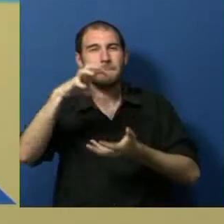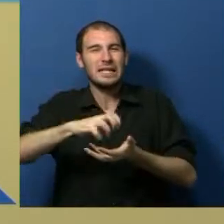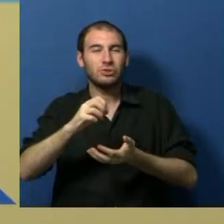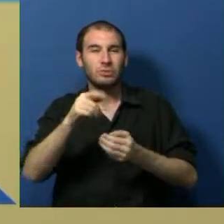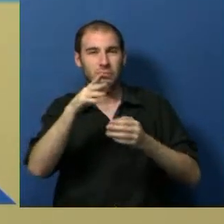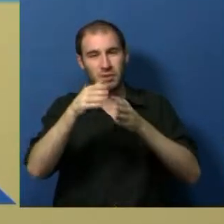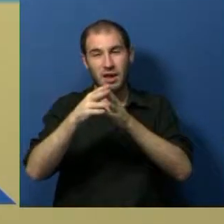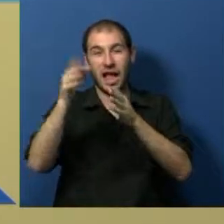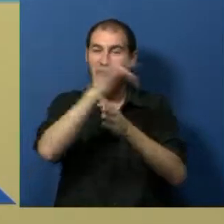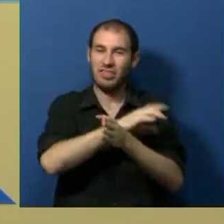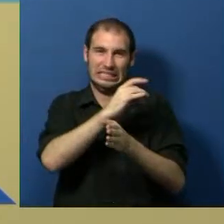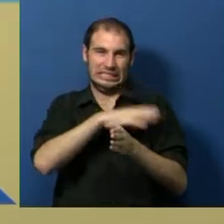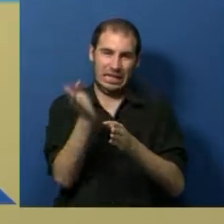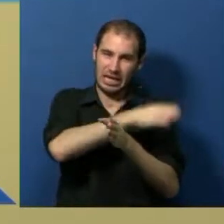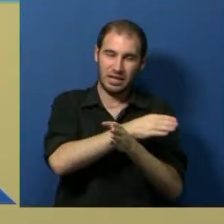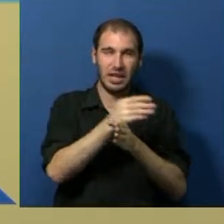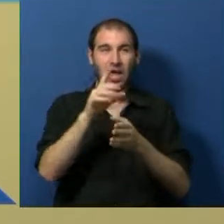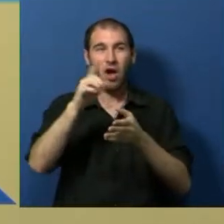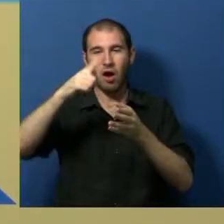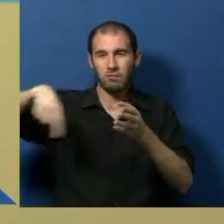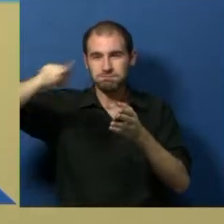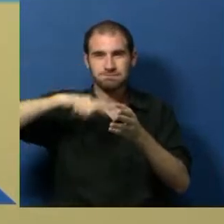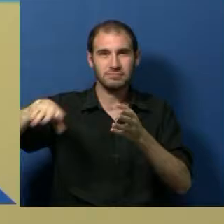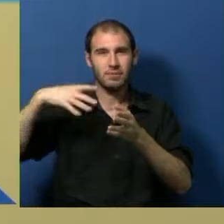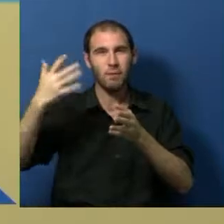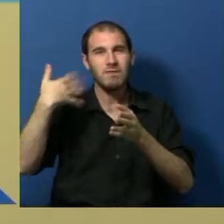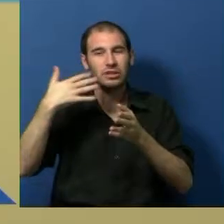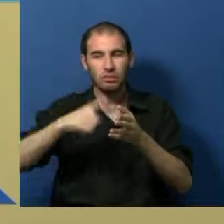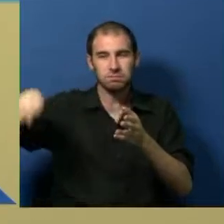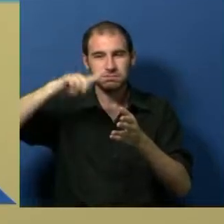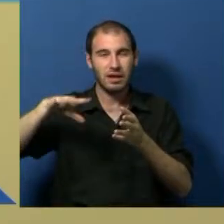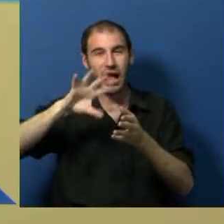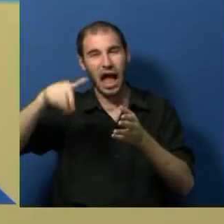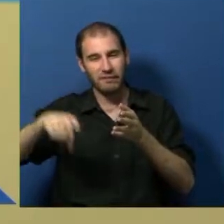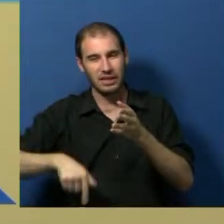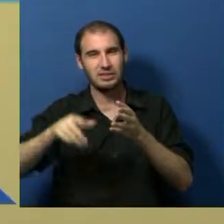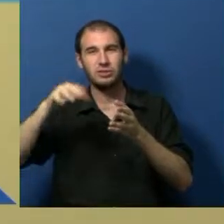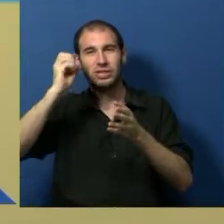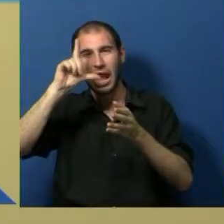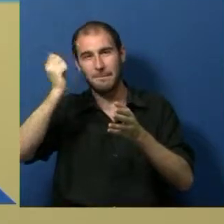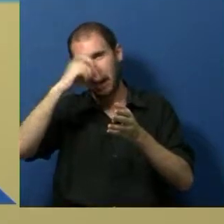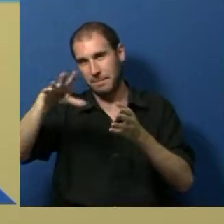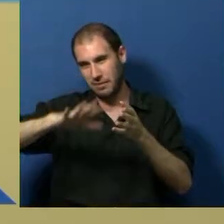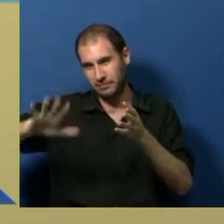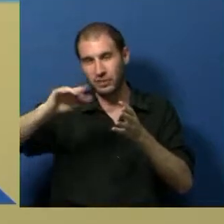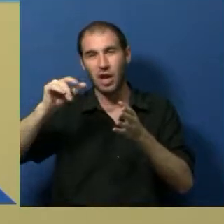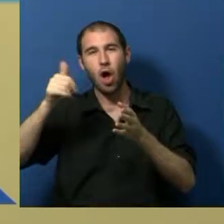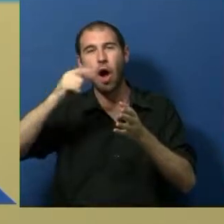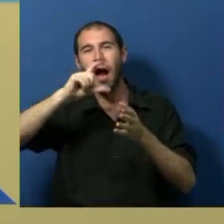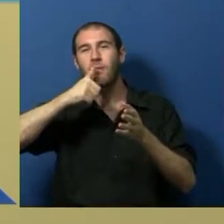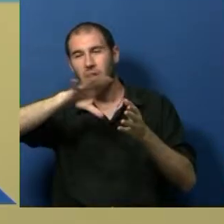del Pacífico, uh-huh, tenemos un sistema anticiclónico sobre parte de la región pampeana, el